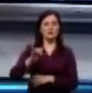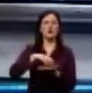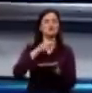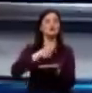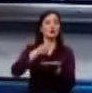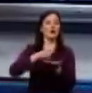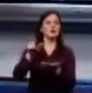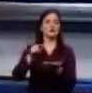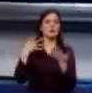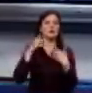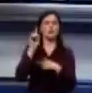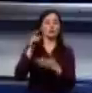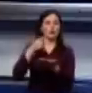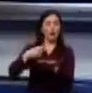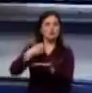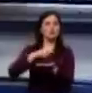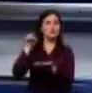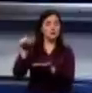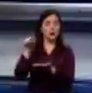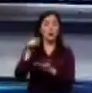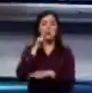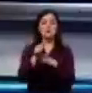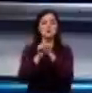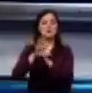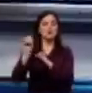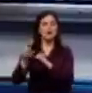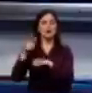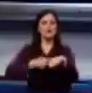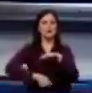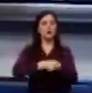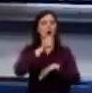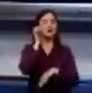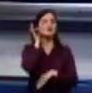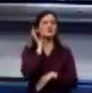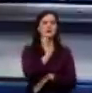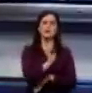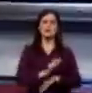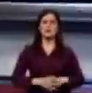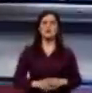Guayas. Familiares de la pareja están sorprendidos, pues aseguran que ambos tenían una buena relación.